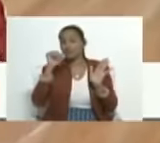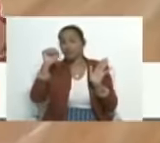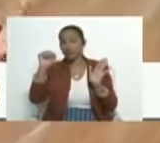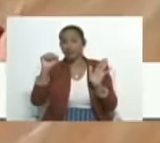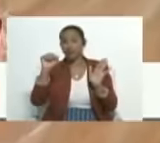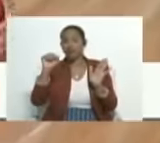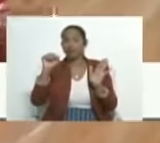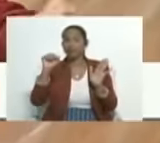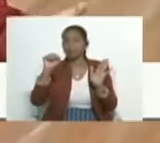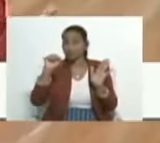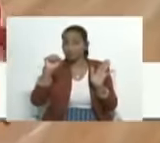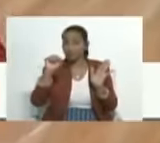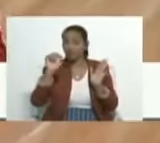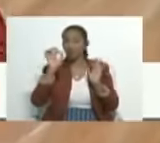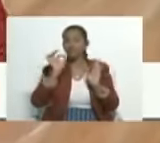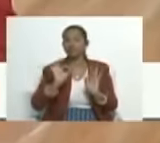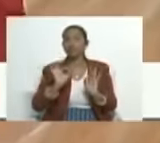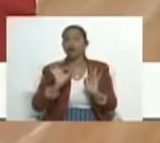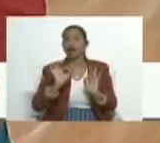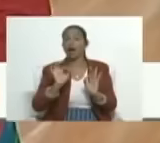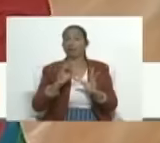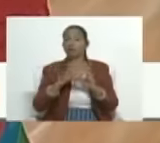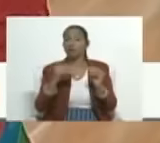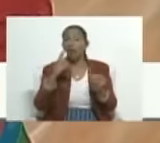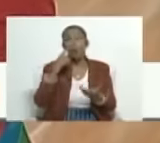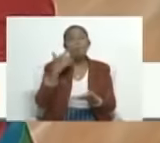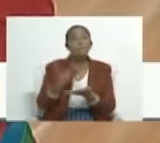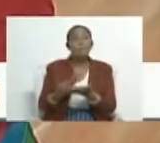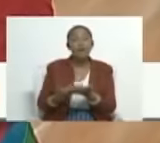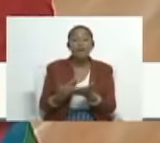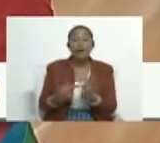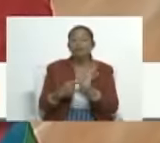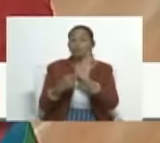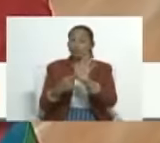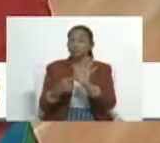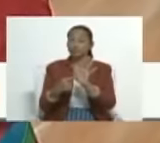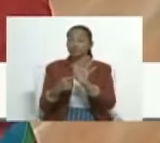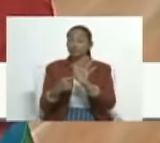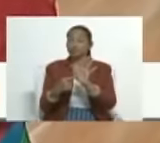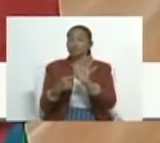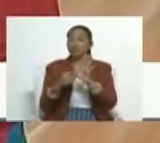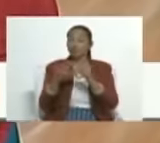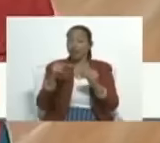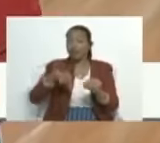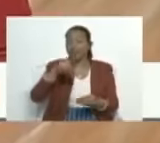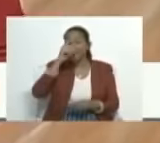ha mostrado las pruebas de todo lo que se ha hecho durante